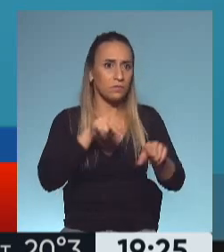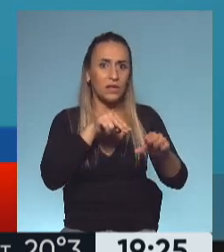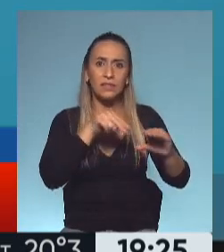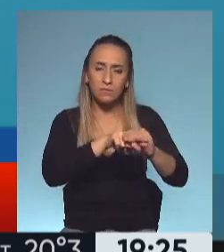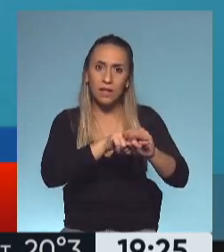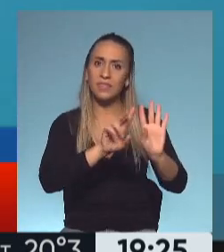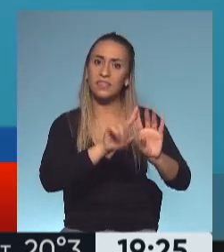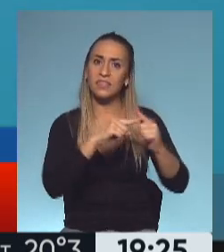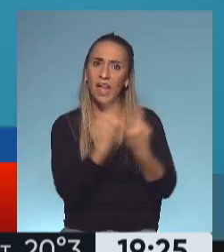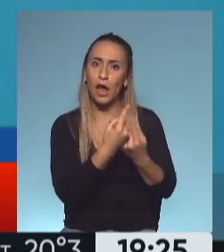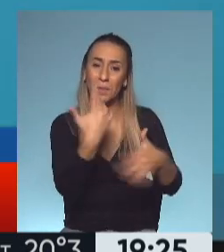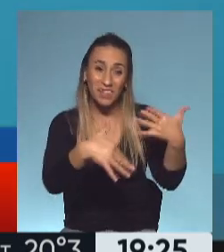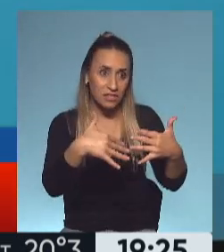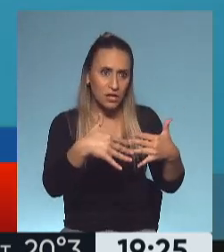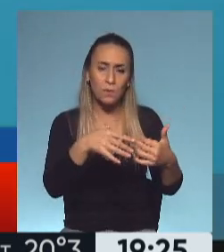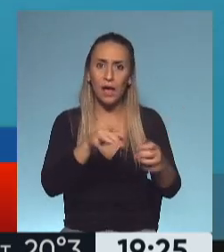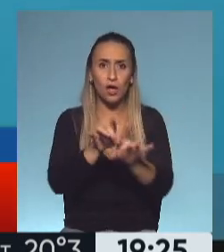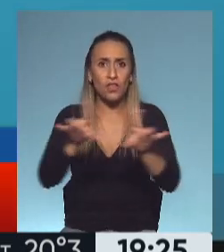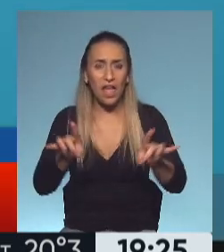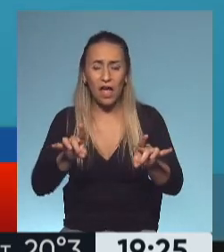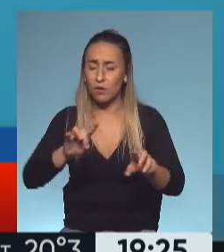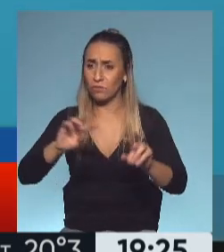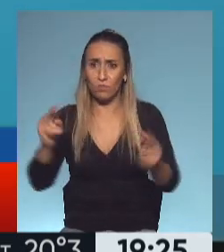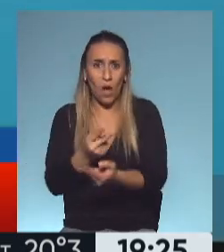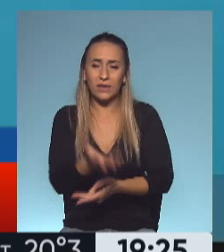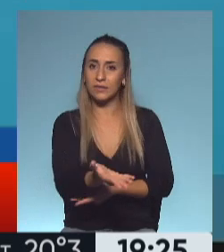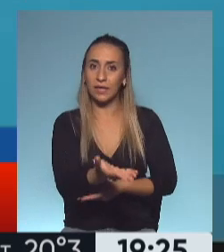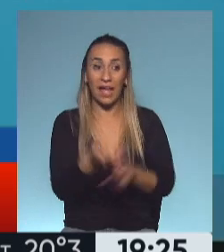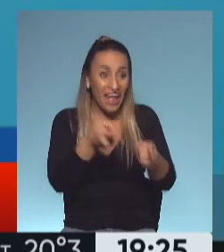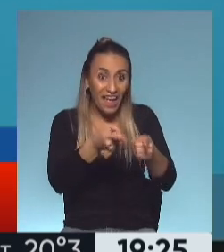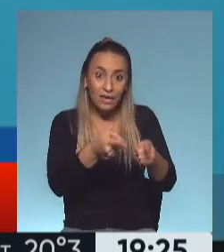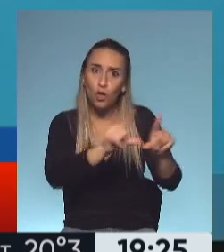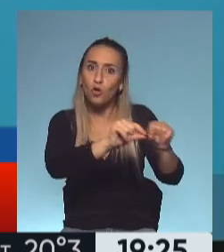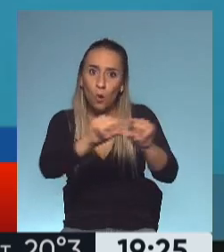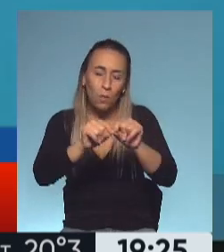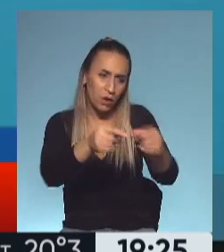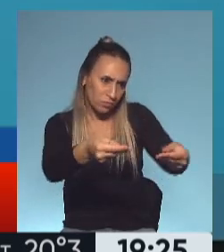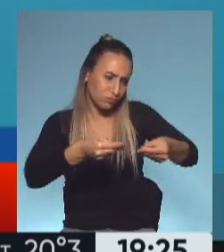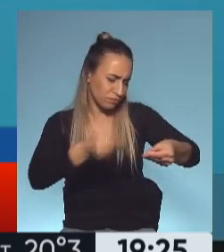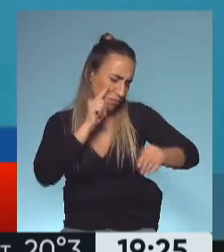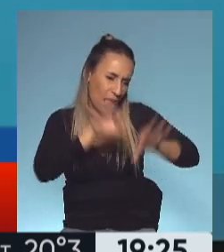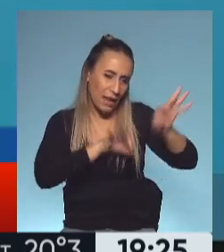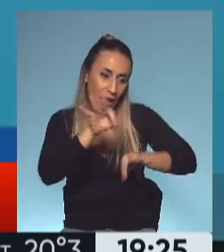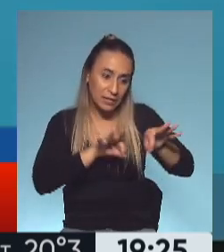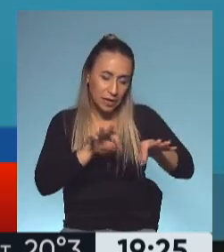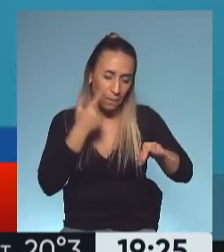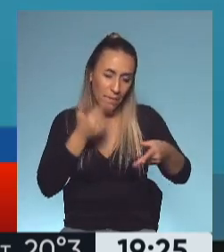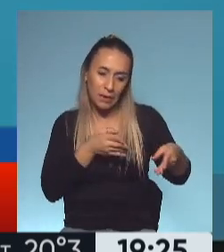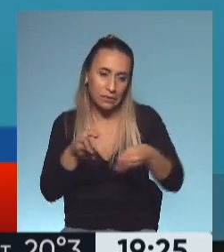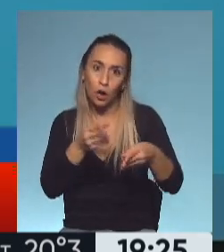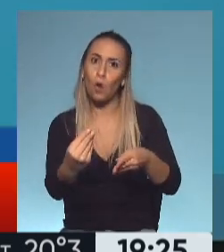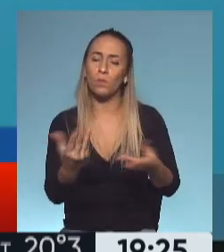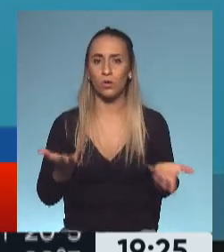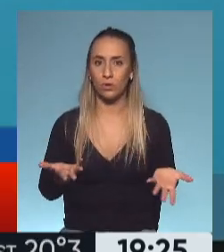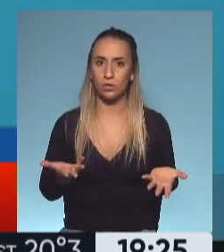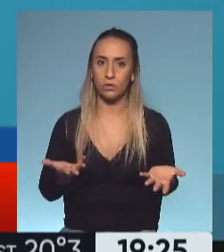intensivas, de contagios y de muerte. Esto es lo que nos tiene que guiar en una situación como esta, porque, repito,